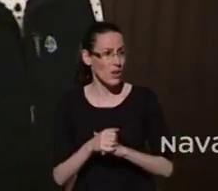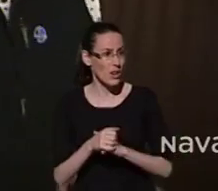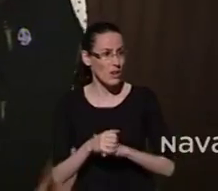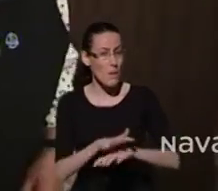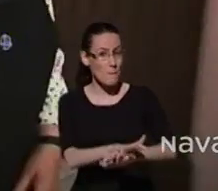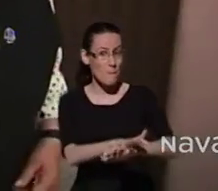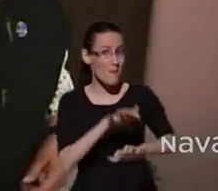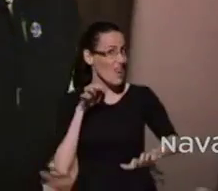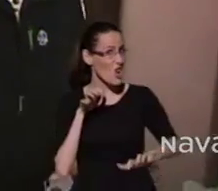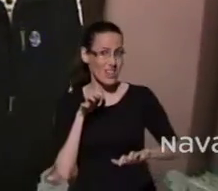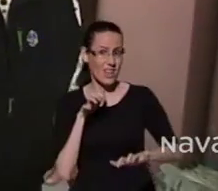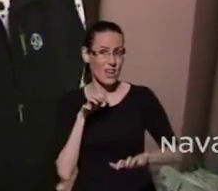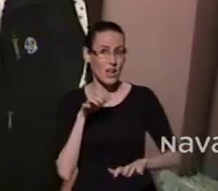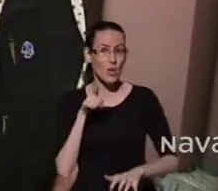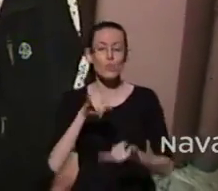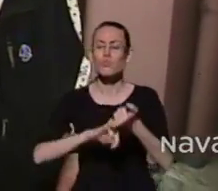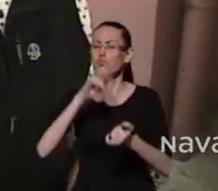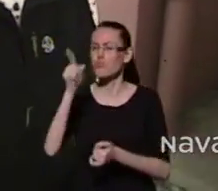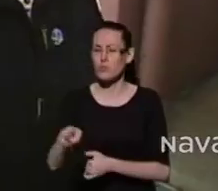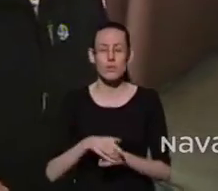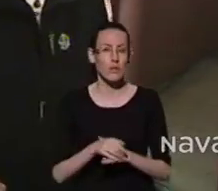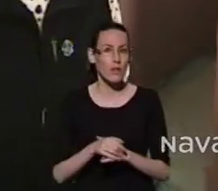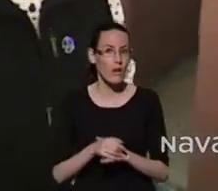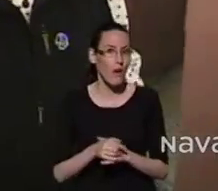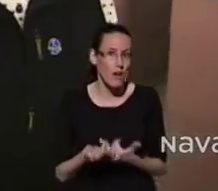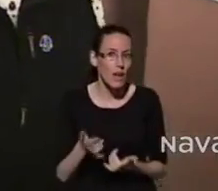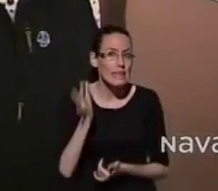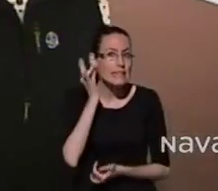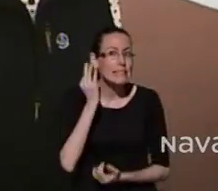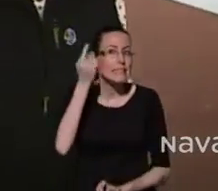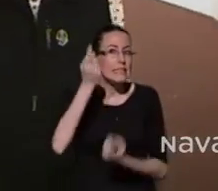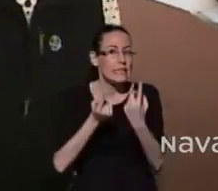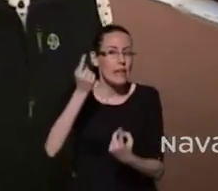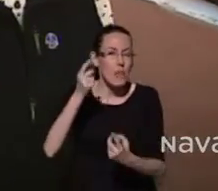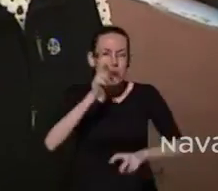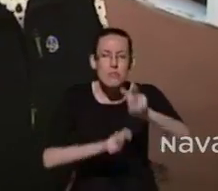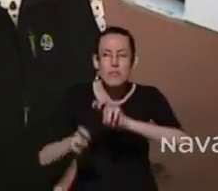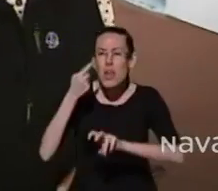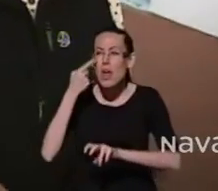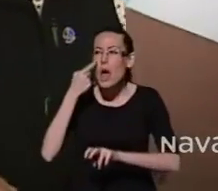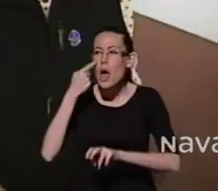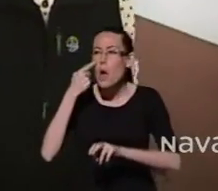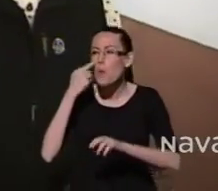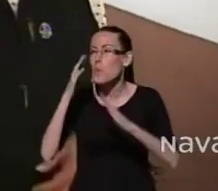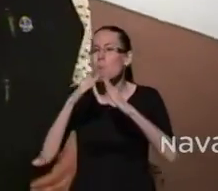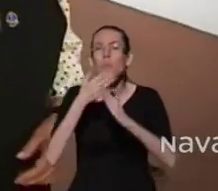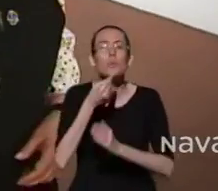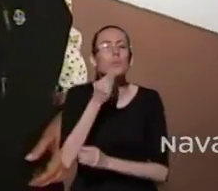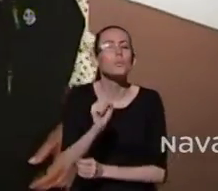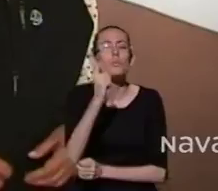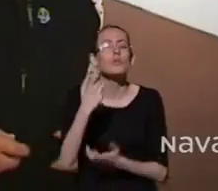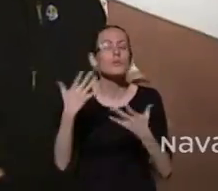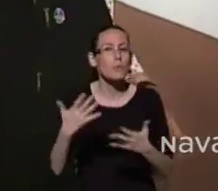este. Y había hasta chicas, había que buscaban un buen caserío para casarse. Y aunque no le